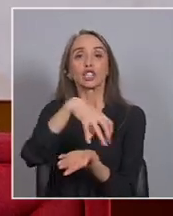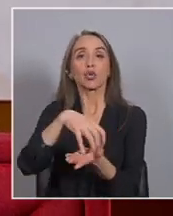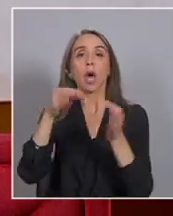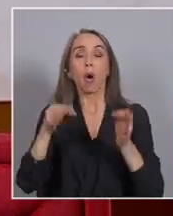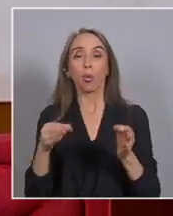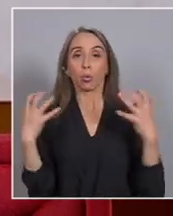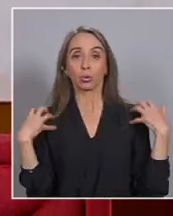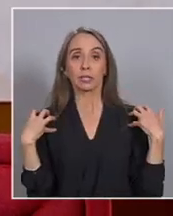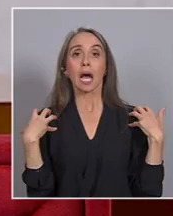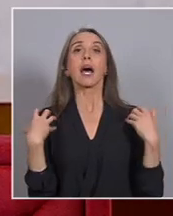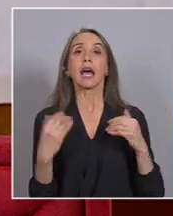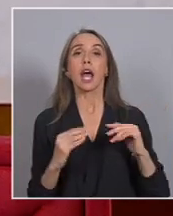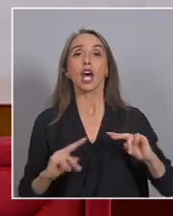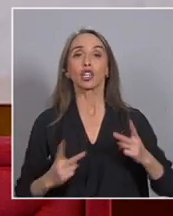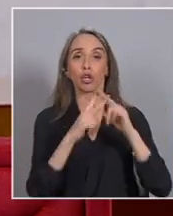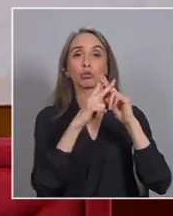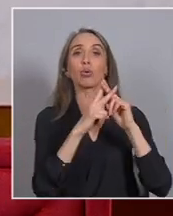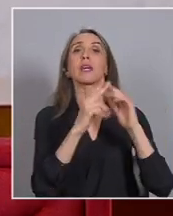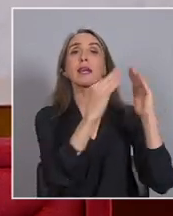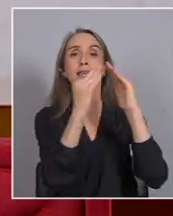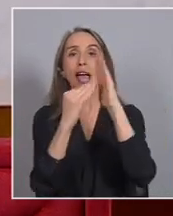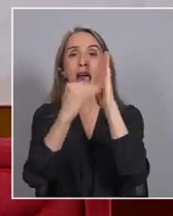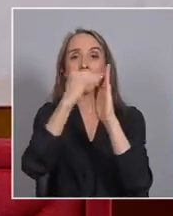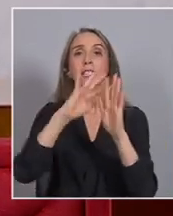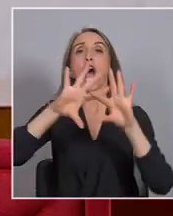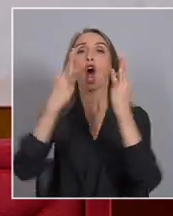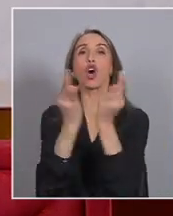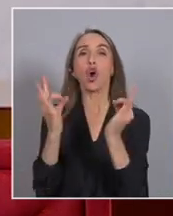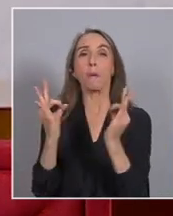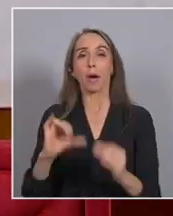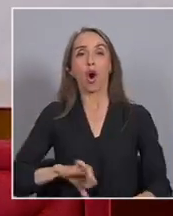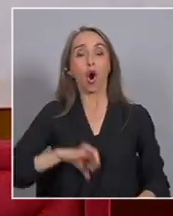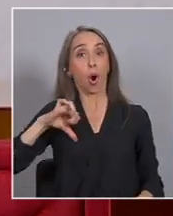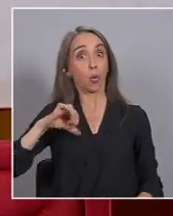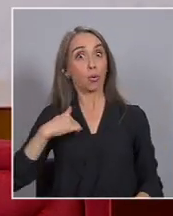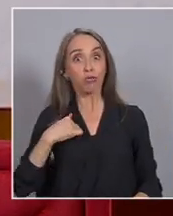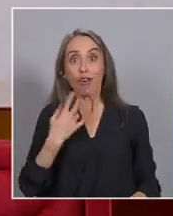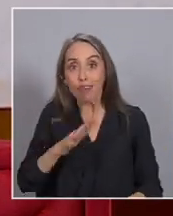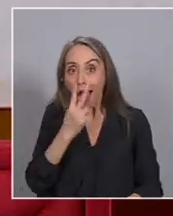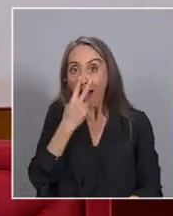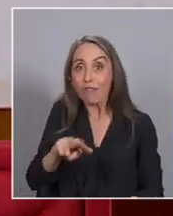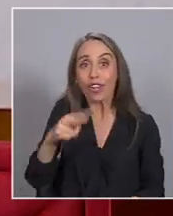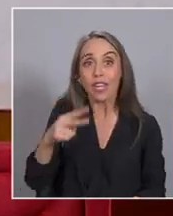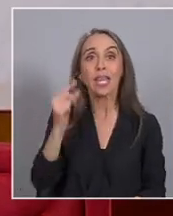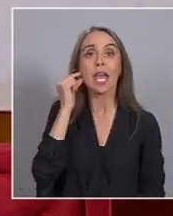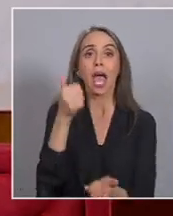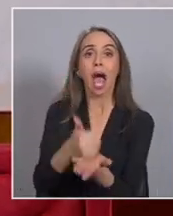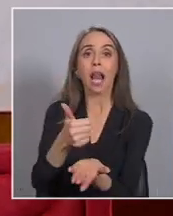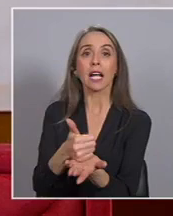construirá proyectos habitacionales integrales. Por ejemplo, y con gran orgullo, porque me tocó verlo